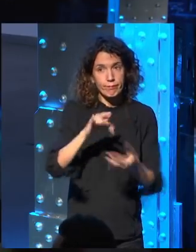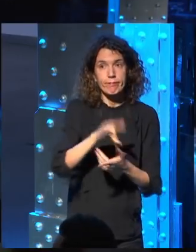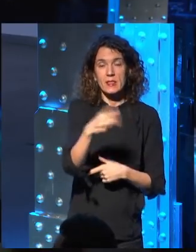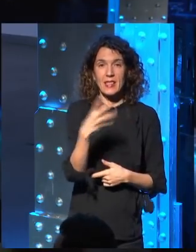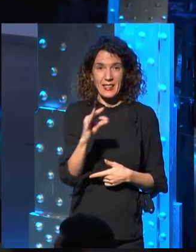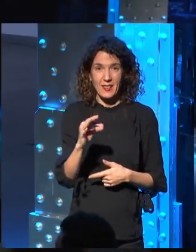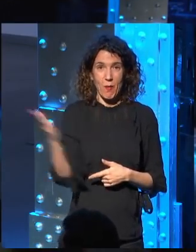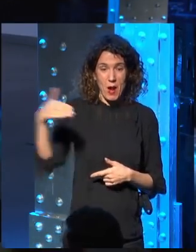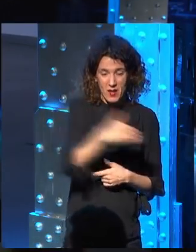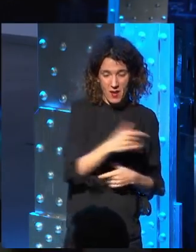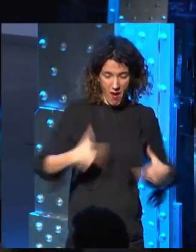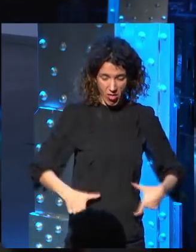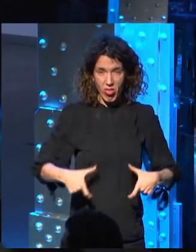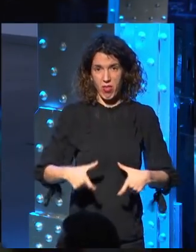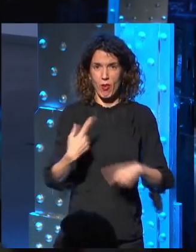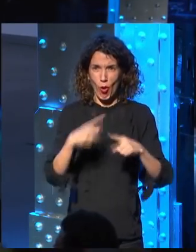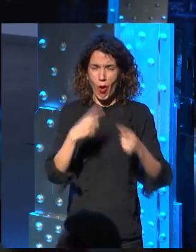en el estómago de una ballena muerta.